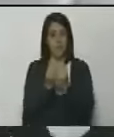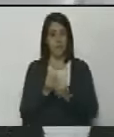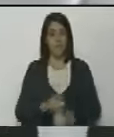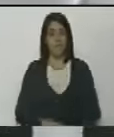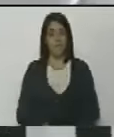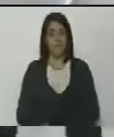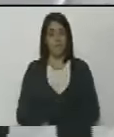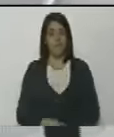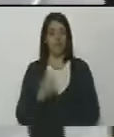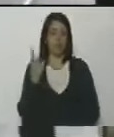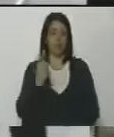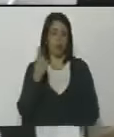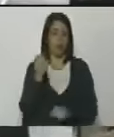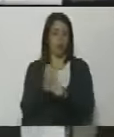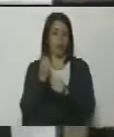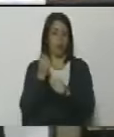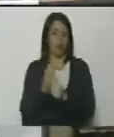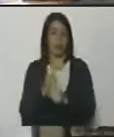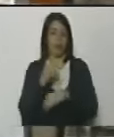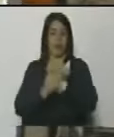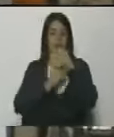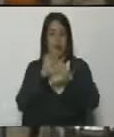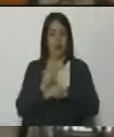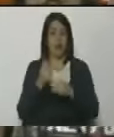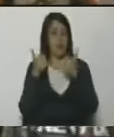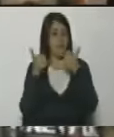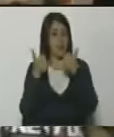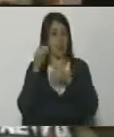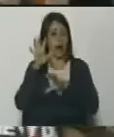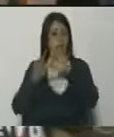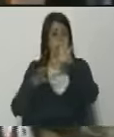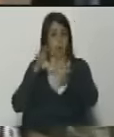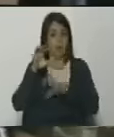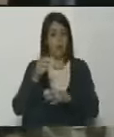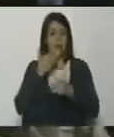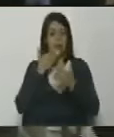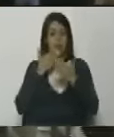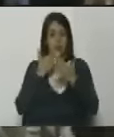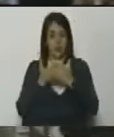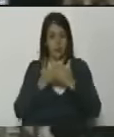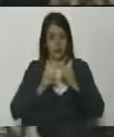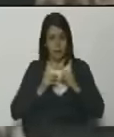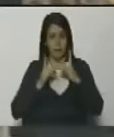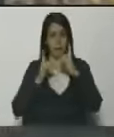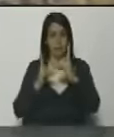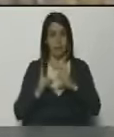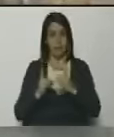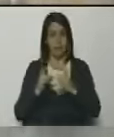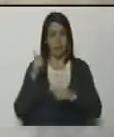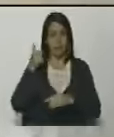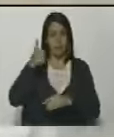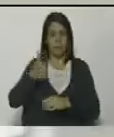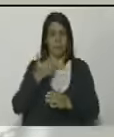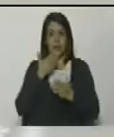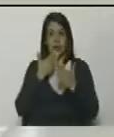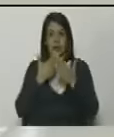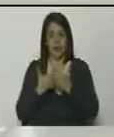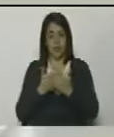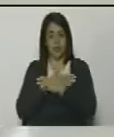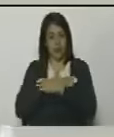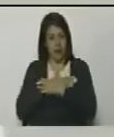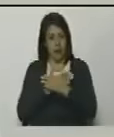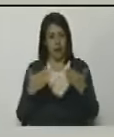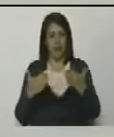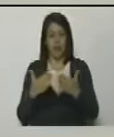que simplemente trabajan procurando el bienestar animal. Gracias por su dedicación incondicional, gracias por su